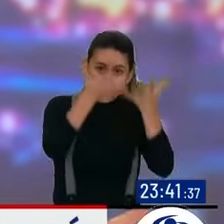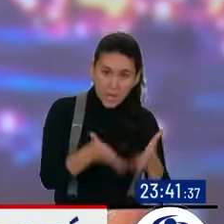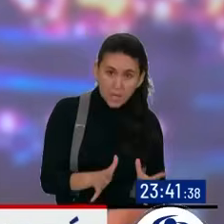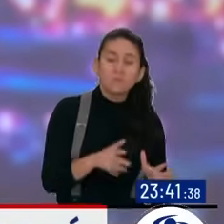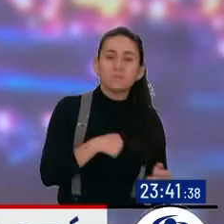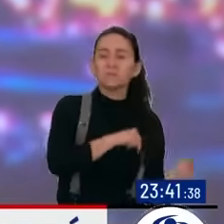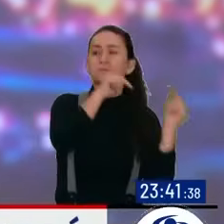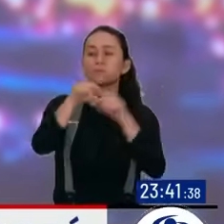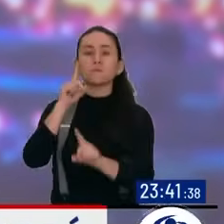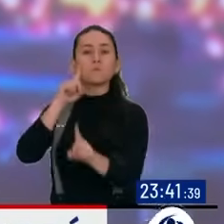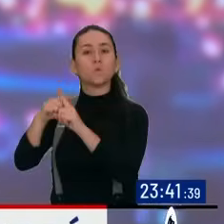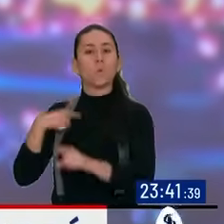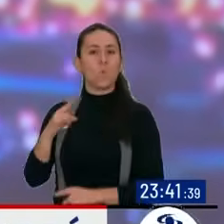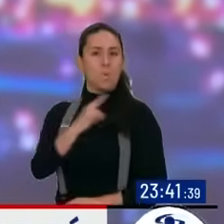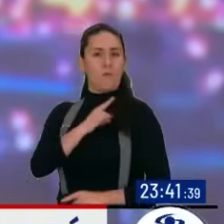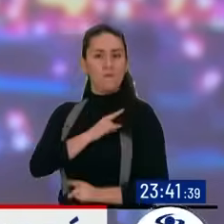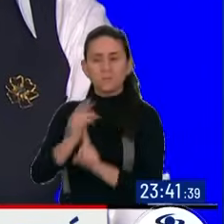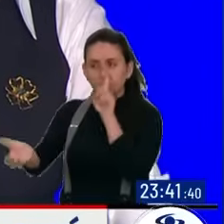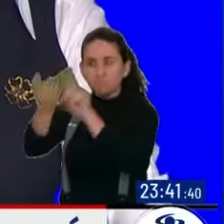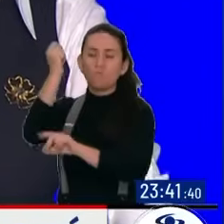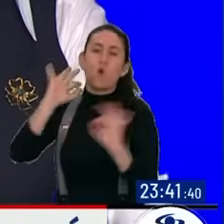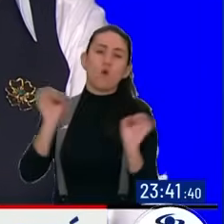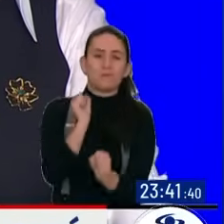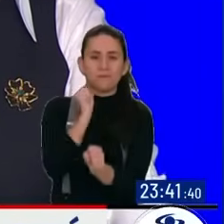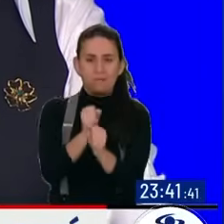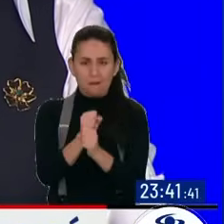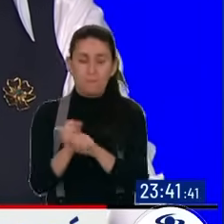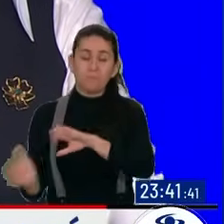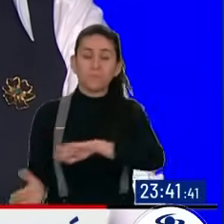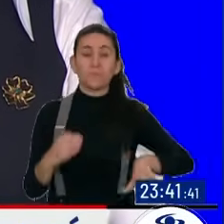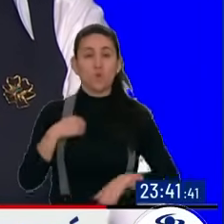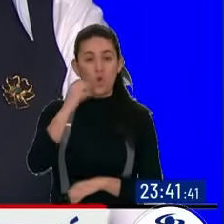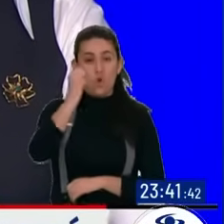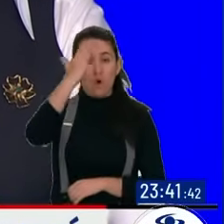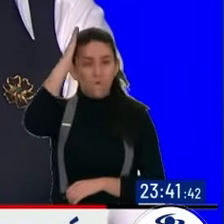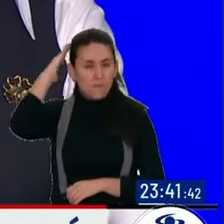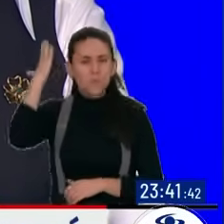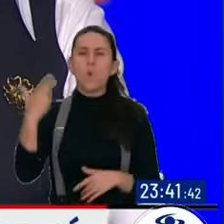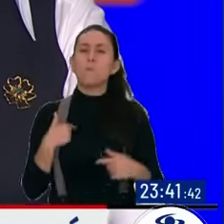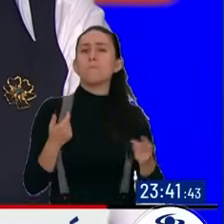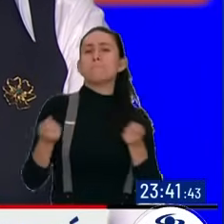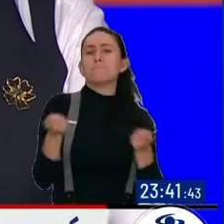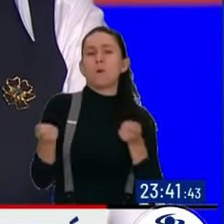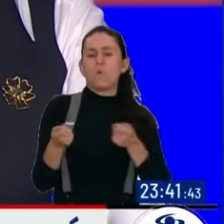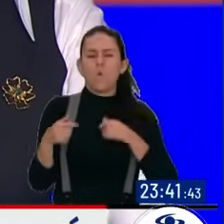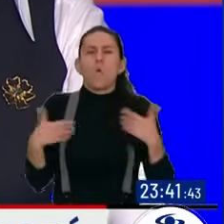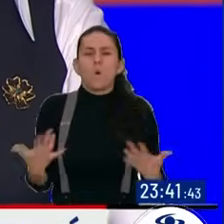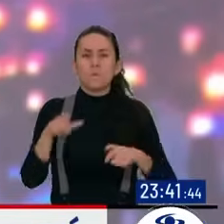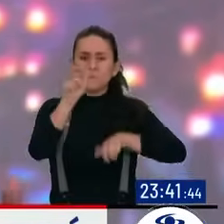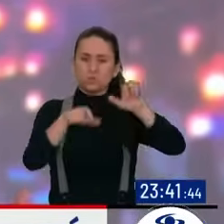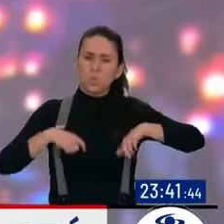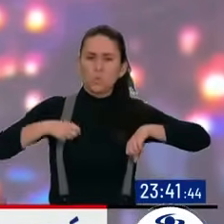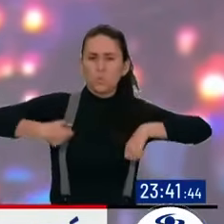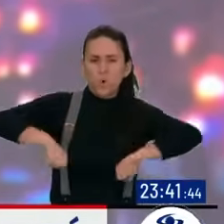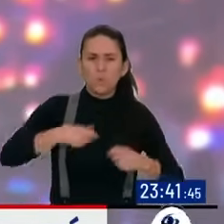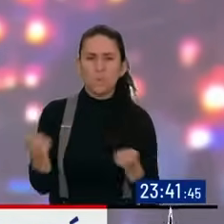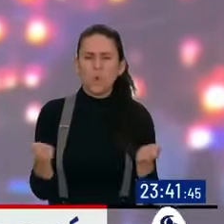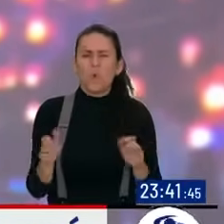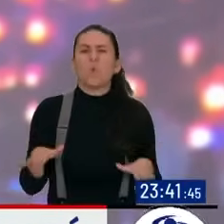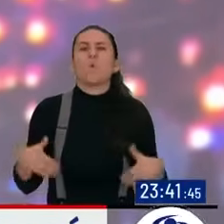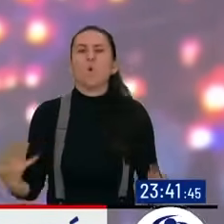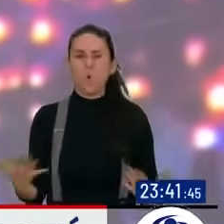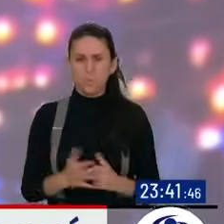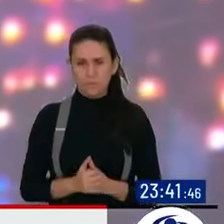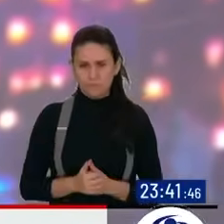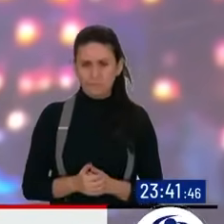por entrar a una universidad o por conseguir un trabajo. Juan Daniel Oviedo sobre el manejo que le dará a los motociclistas en la ciudad. Tenemos